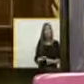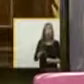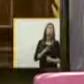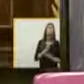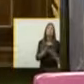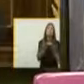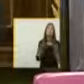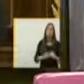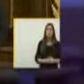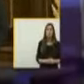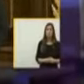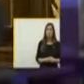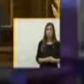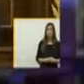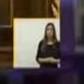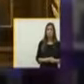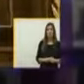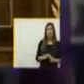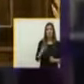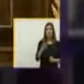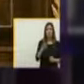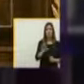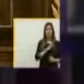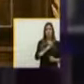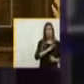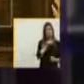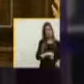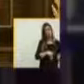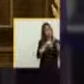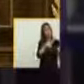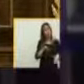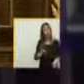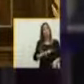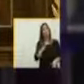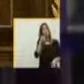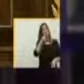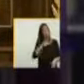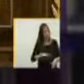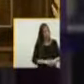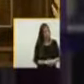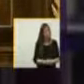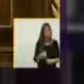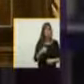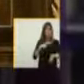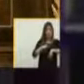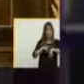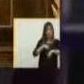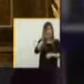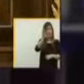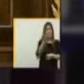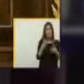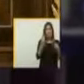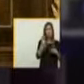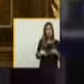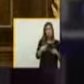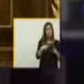Pues mira, a mí me llamó atención dos cosas. Una, que chamara más atención o asunto da referencia